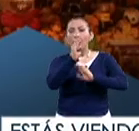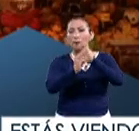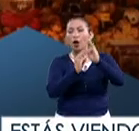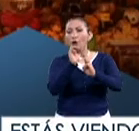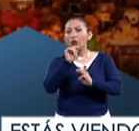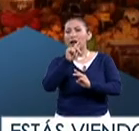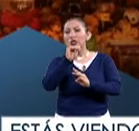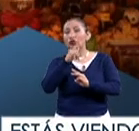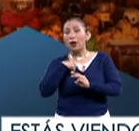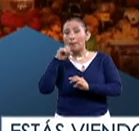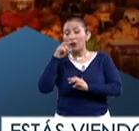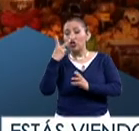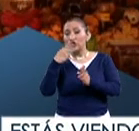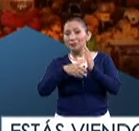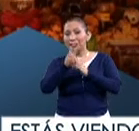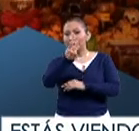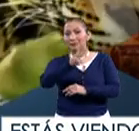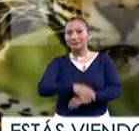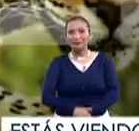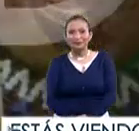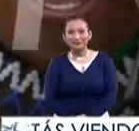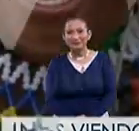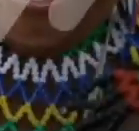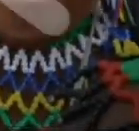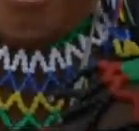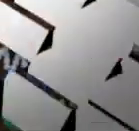la UNESCO en 2003.